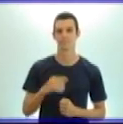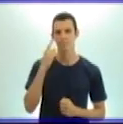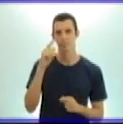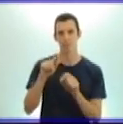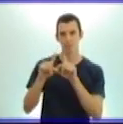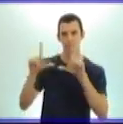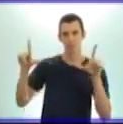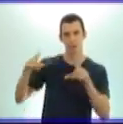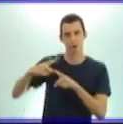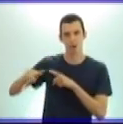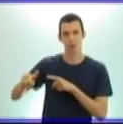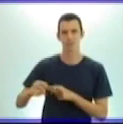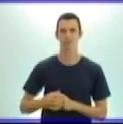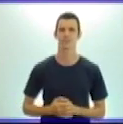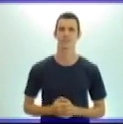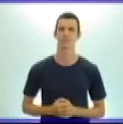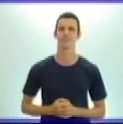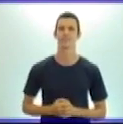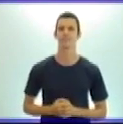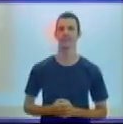próximo hecho.